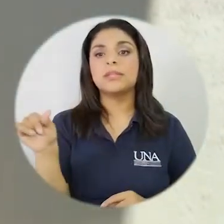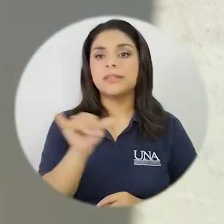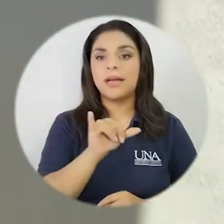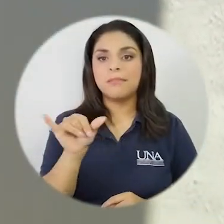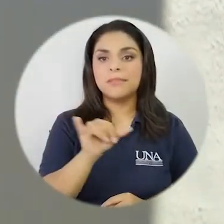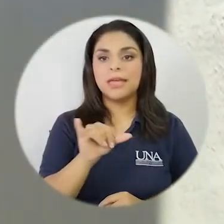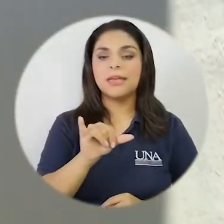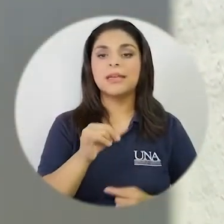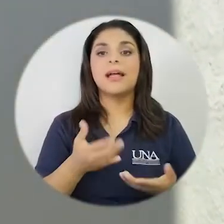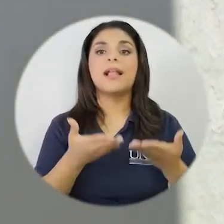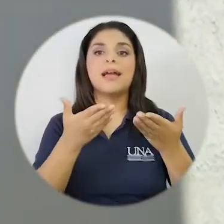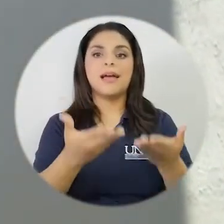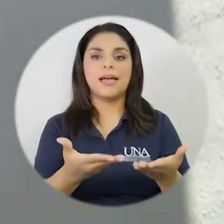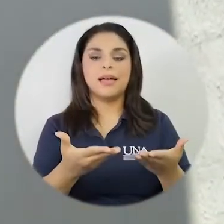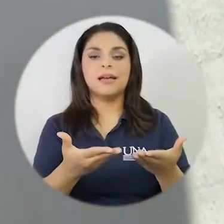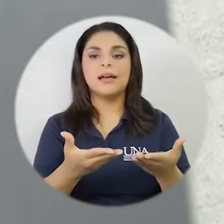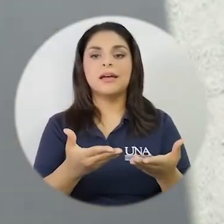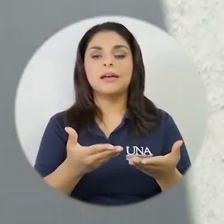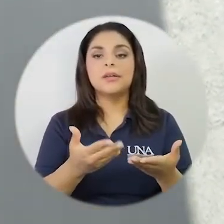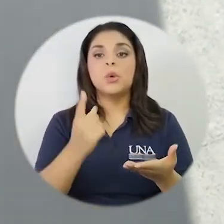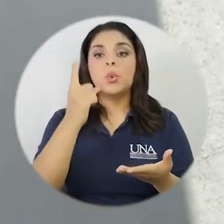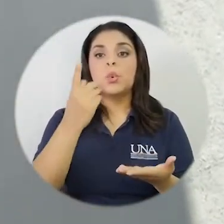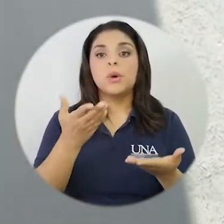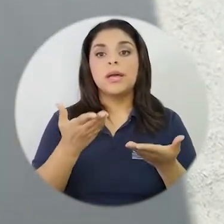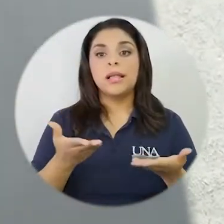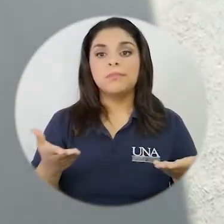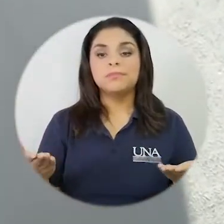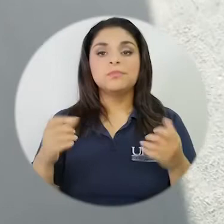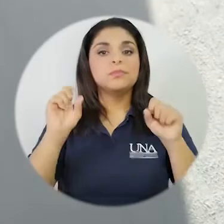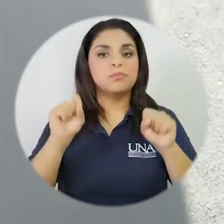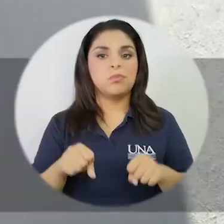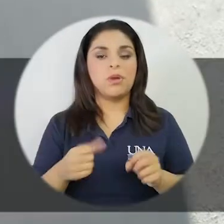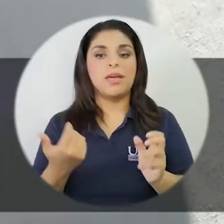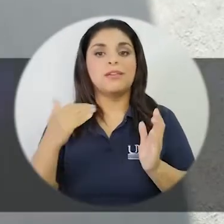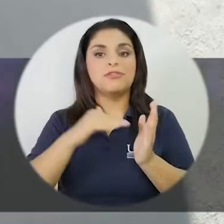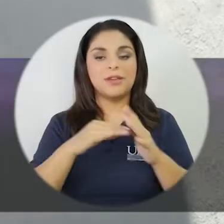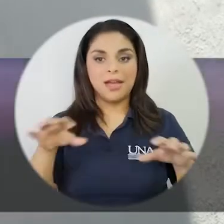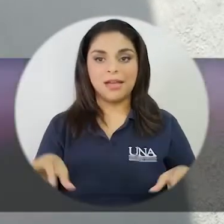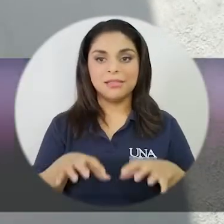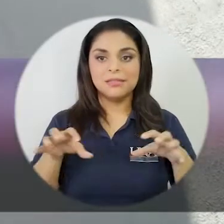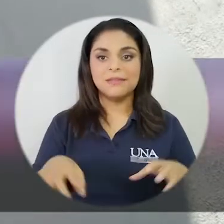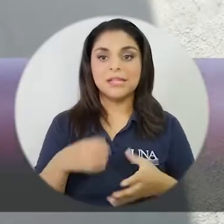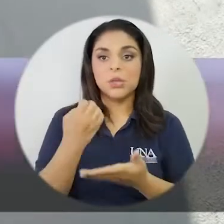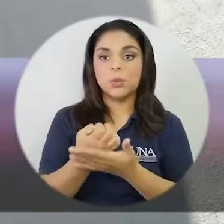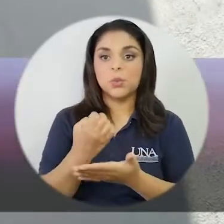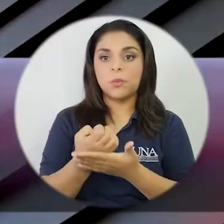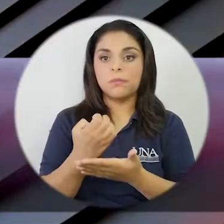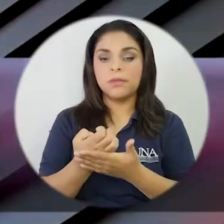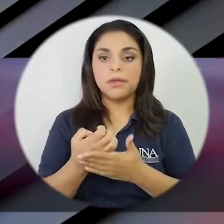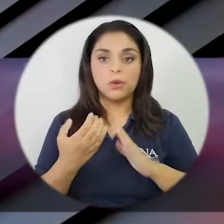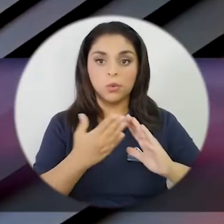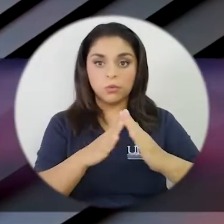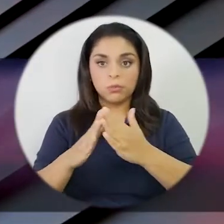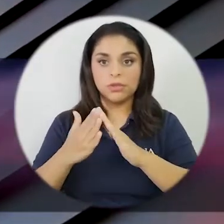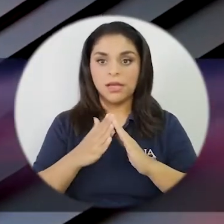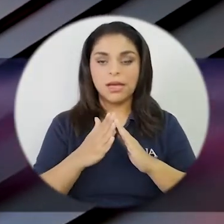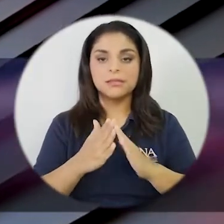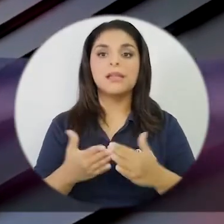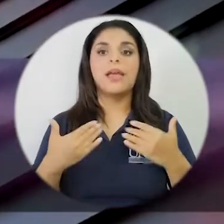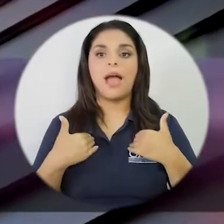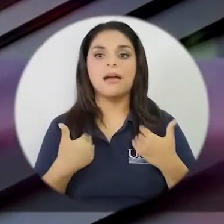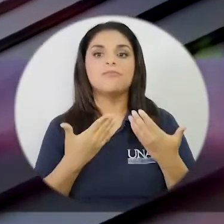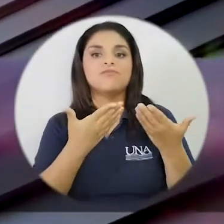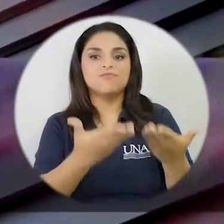es un elemento que puede reactivar la economía en las comunidades y generar empleo.